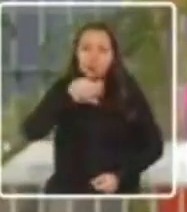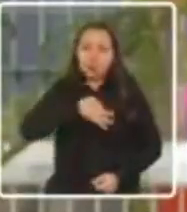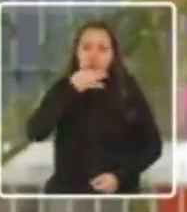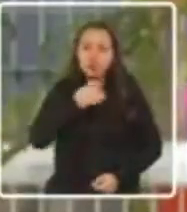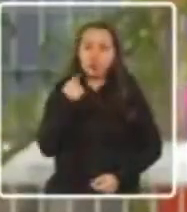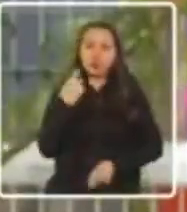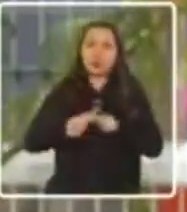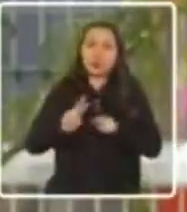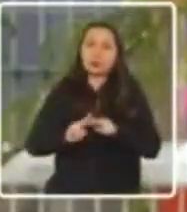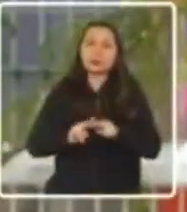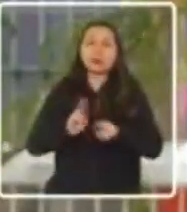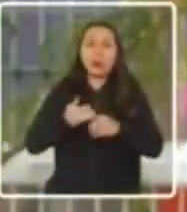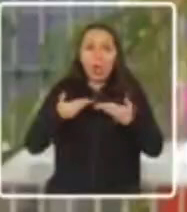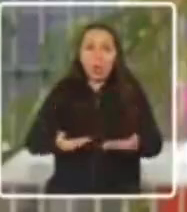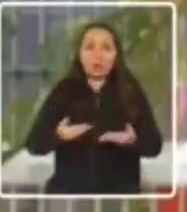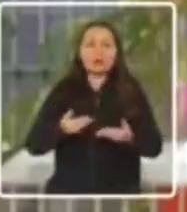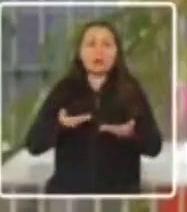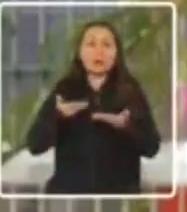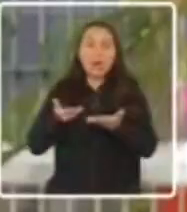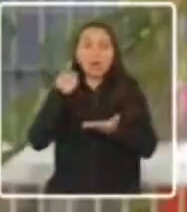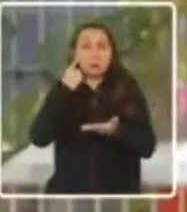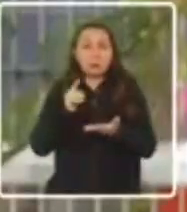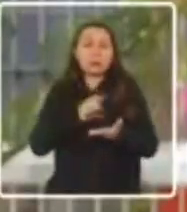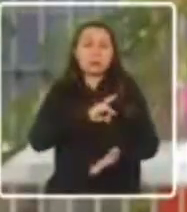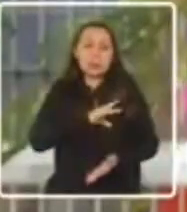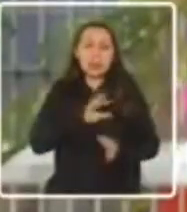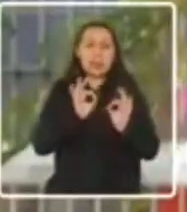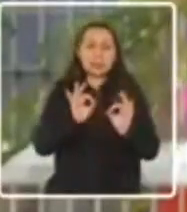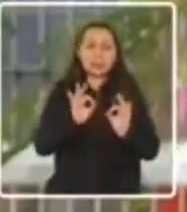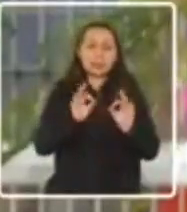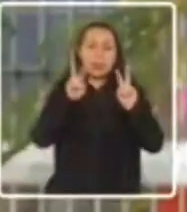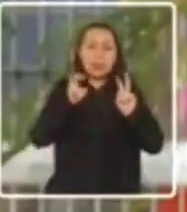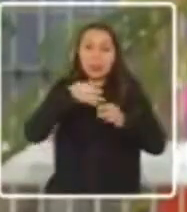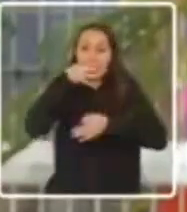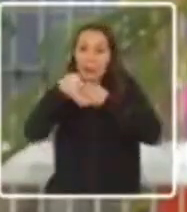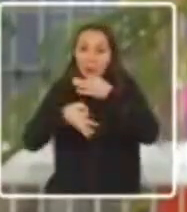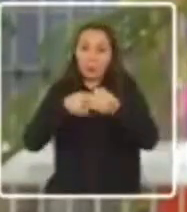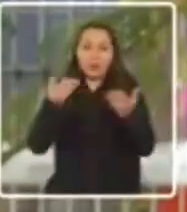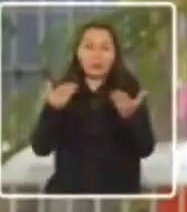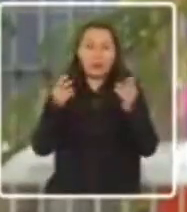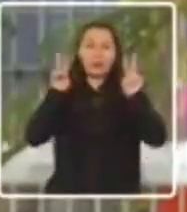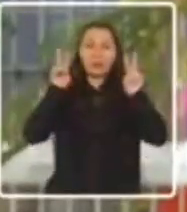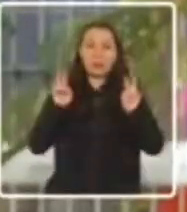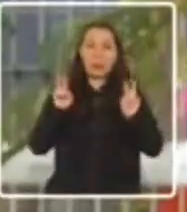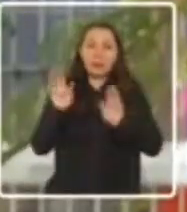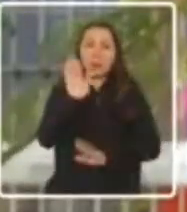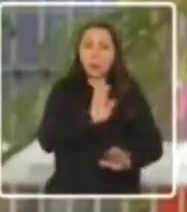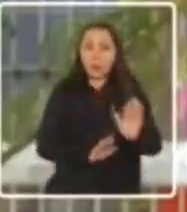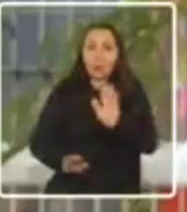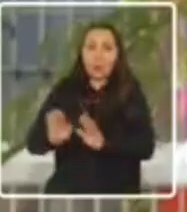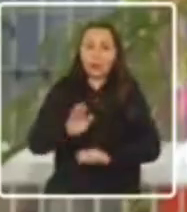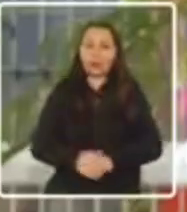lo que hemos hecho y lo que estamos haciendo para y por Chile, y un apartado especial fue el tema de los